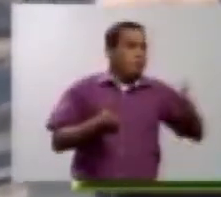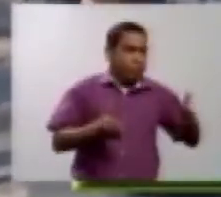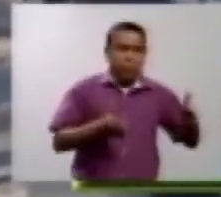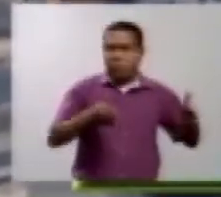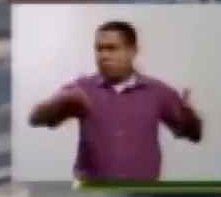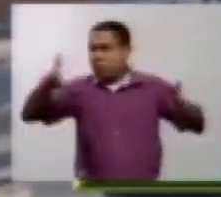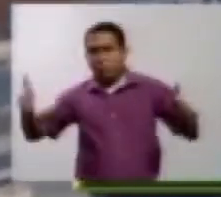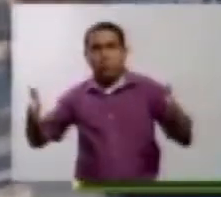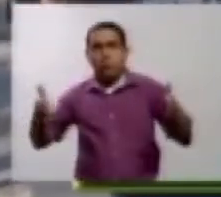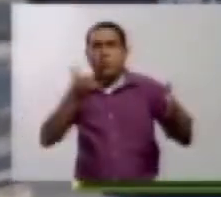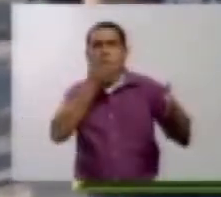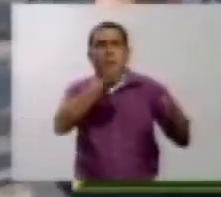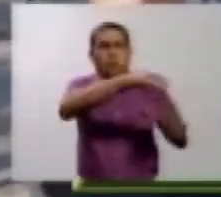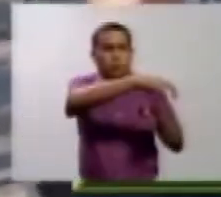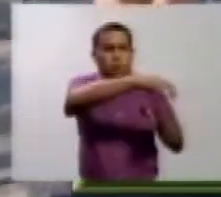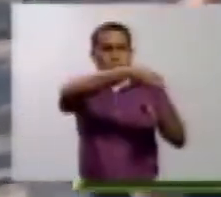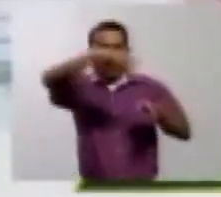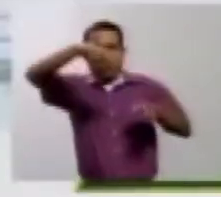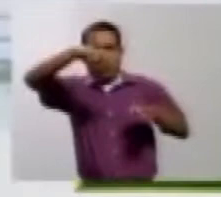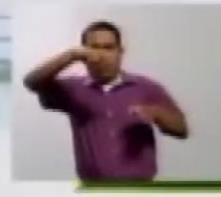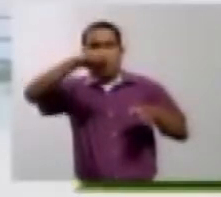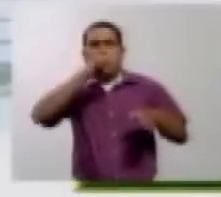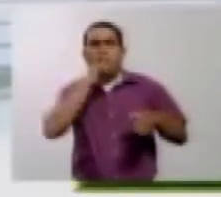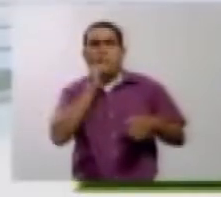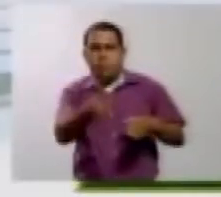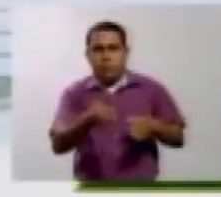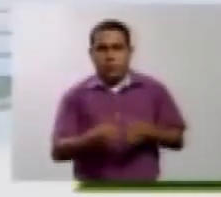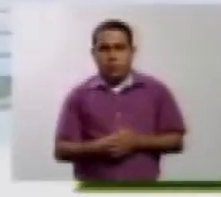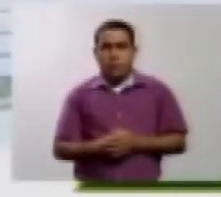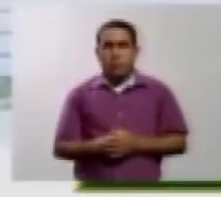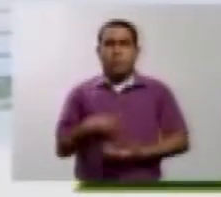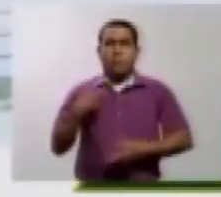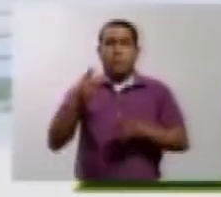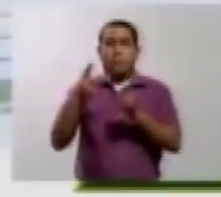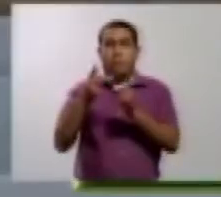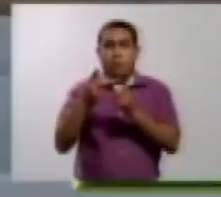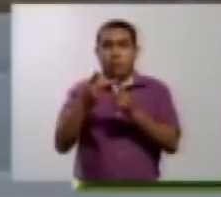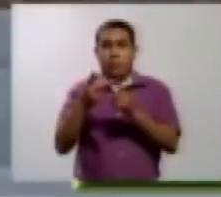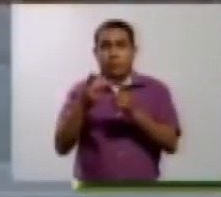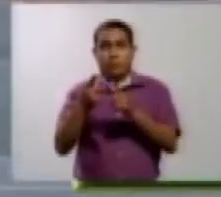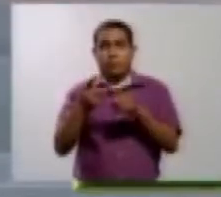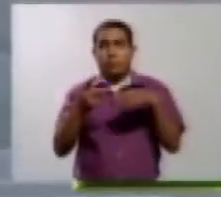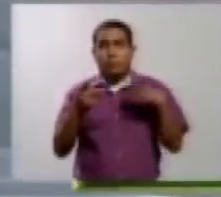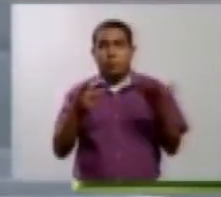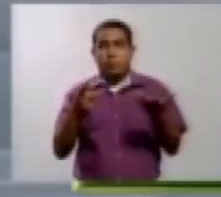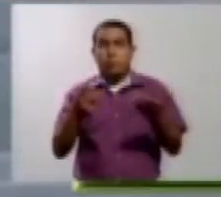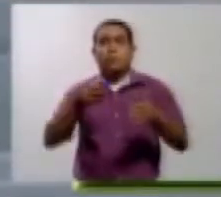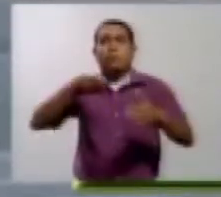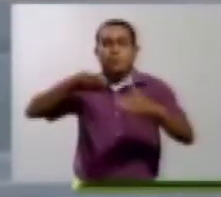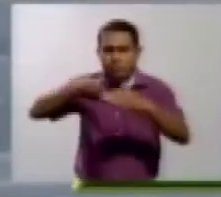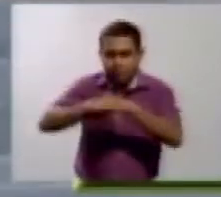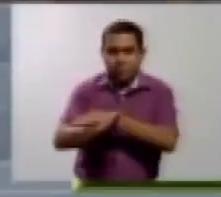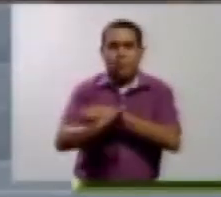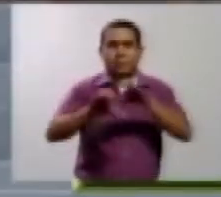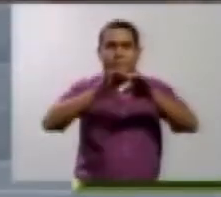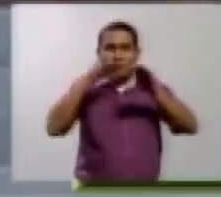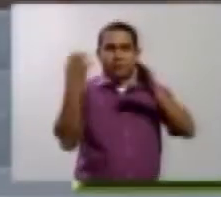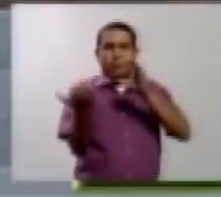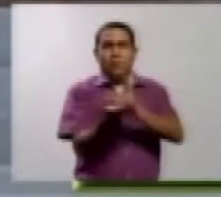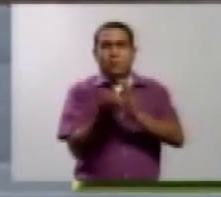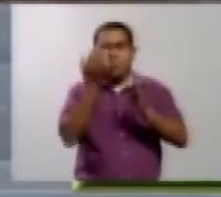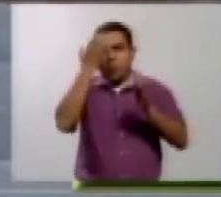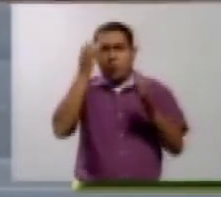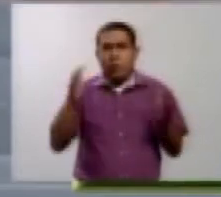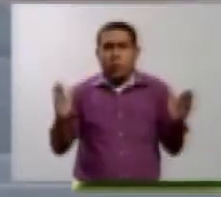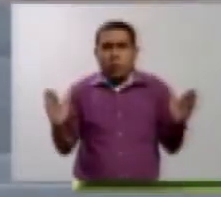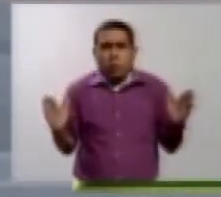esta zona, todavía la grada van a quedar mucho más afuera. El segundo error, de acuerdo con él, está en la entrada al estadio, la cual es corta para